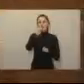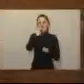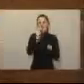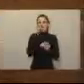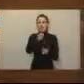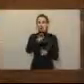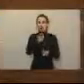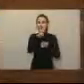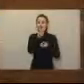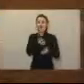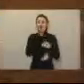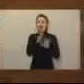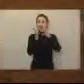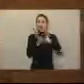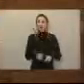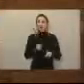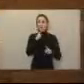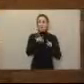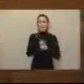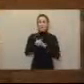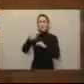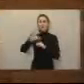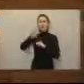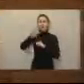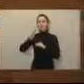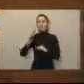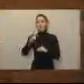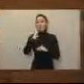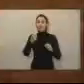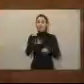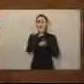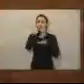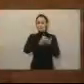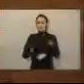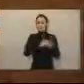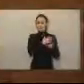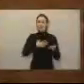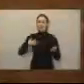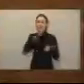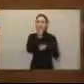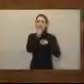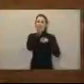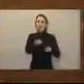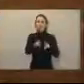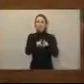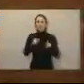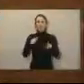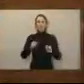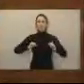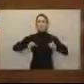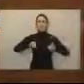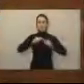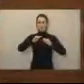la Sindicatura de Cuentas sobre la gestión del HIPAA. Informe que quiero recordarles, señorías, que no fue realizado a iniciativa de